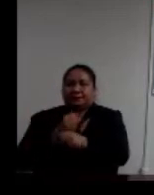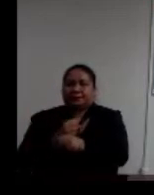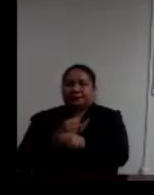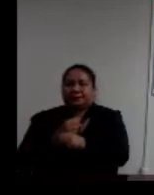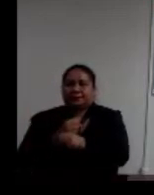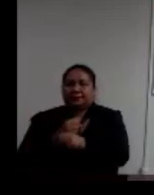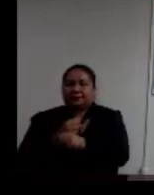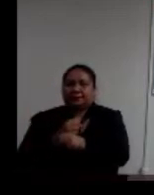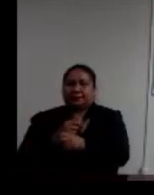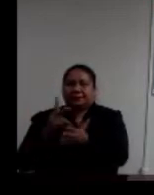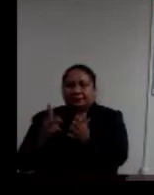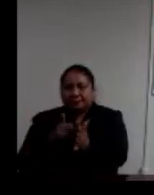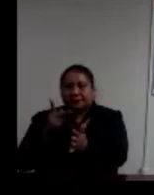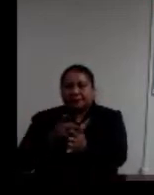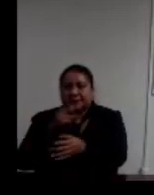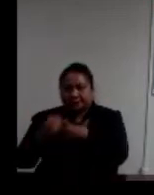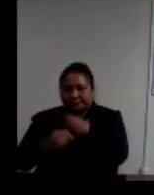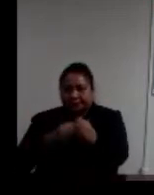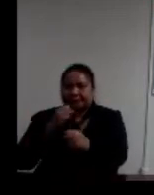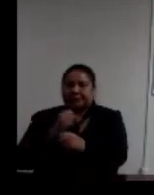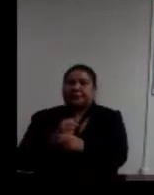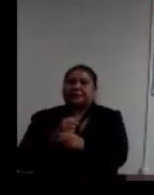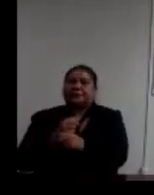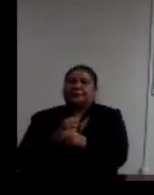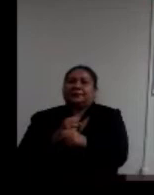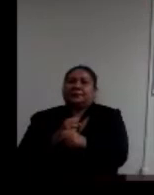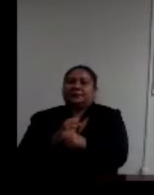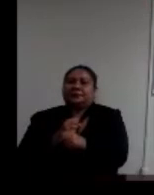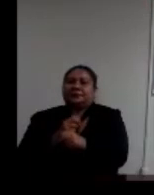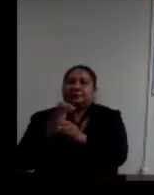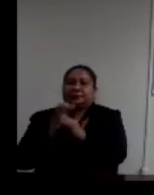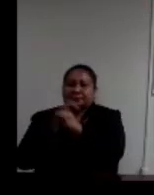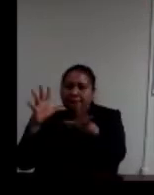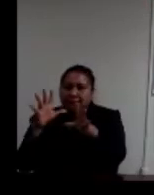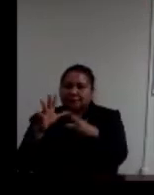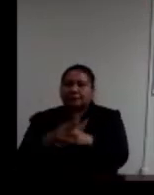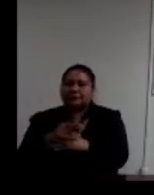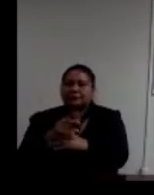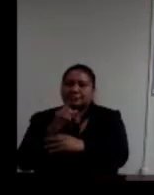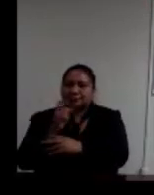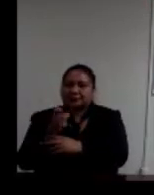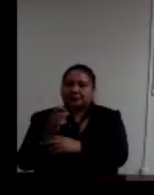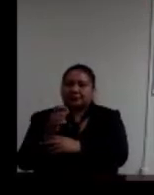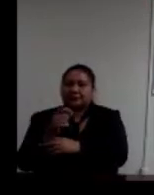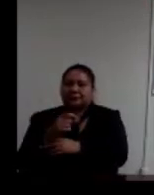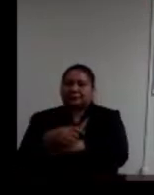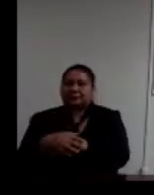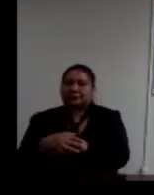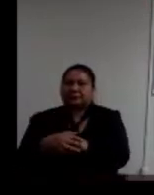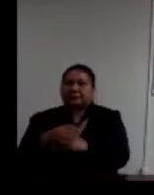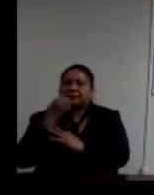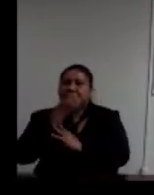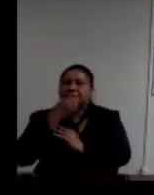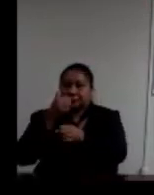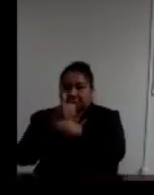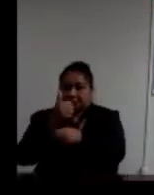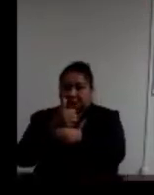escolar. ¿Sí? Estamos hablando de esa información solamente de nivel de escuela